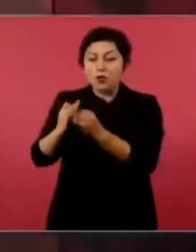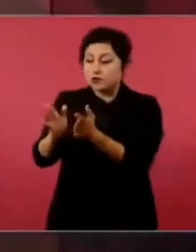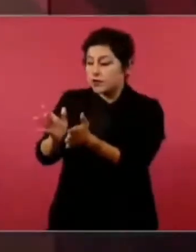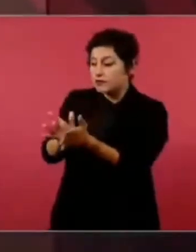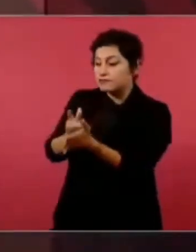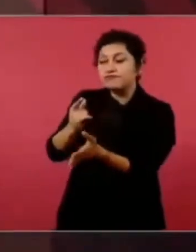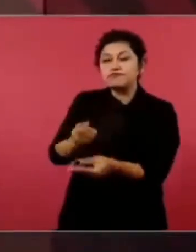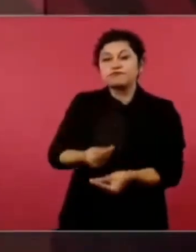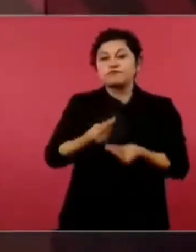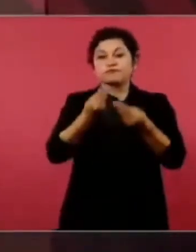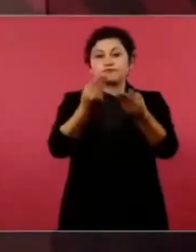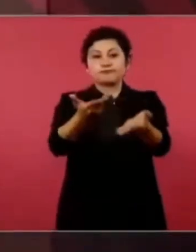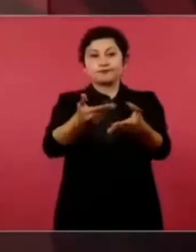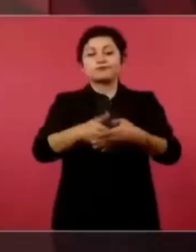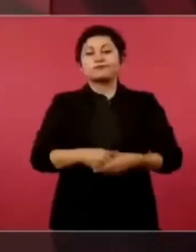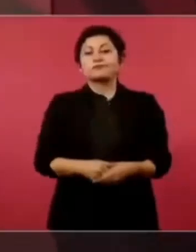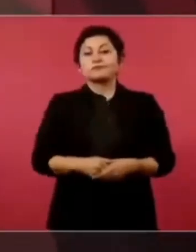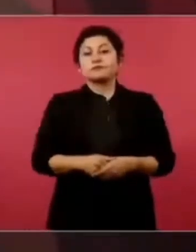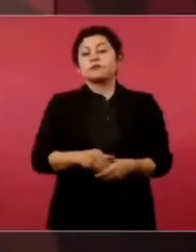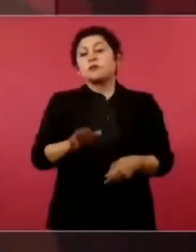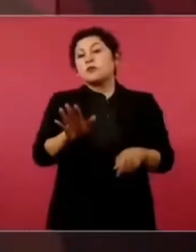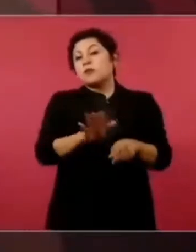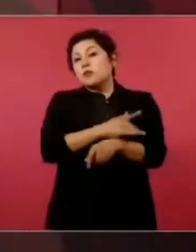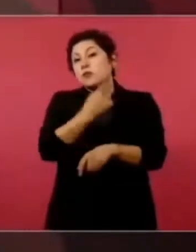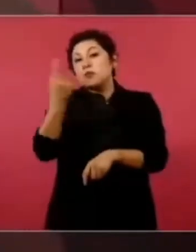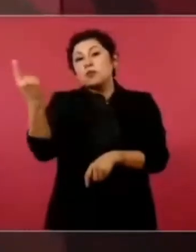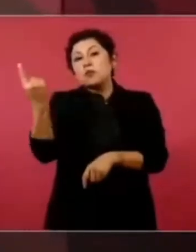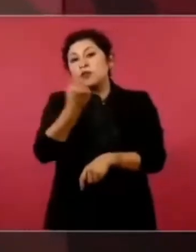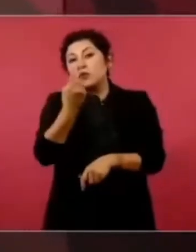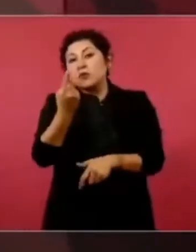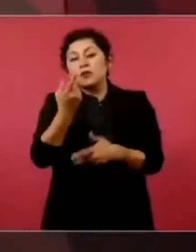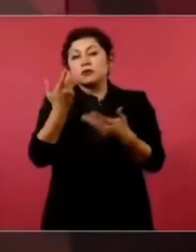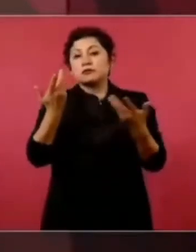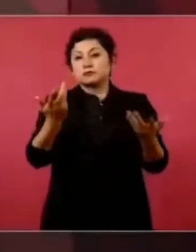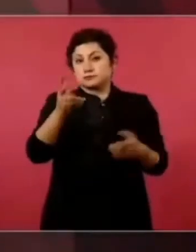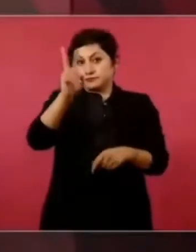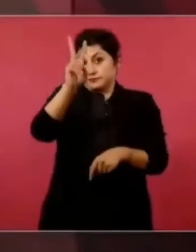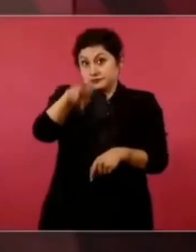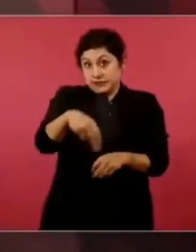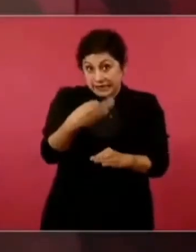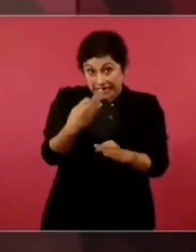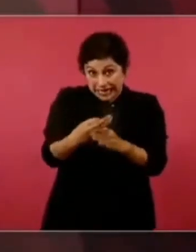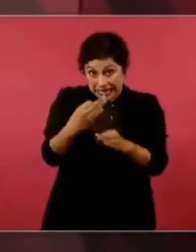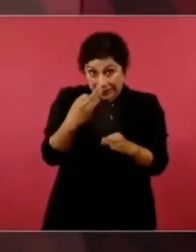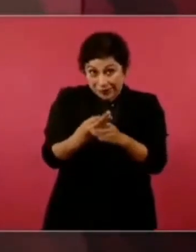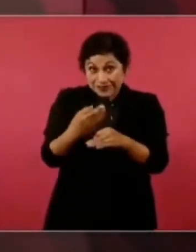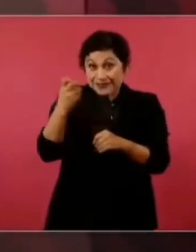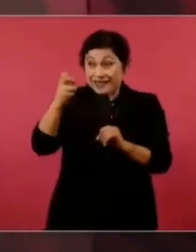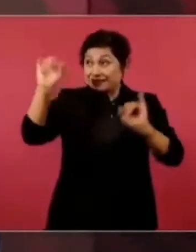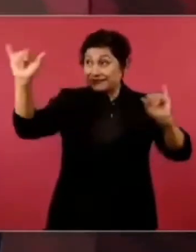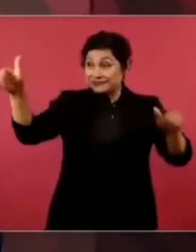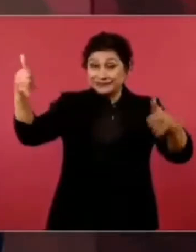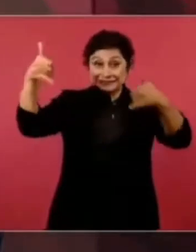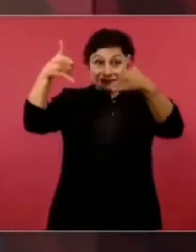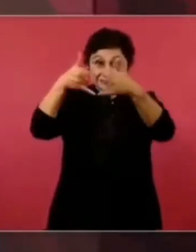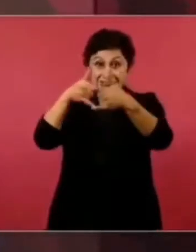porque de ahora el comportamiento de Roberto Hernández y de la maestra Elvester es